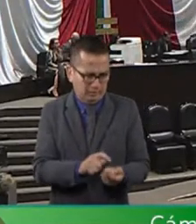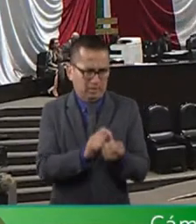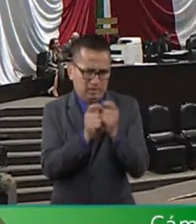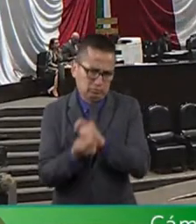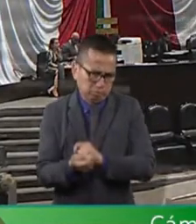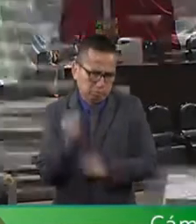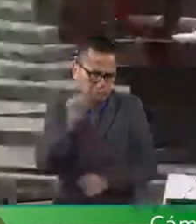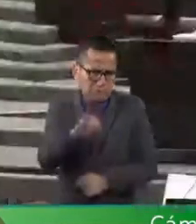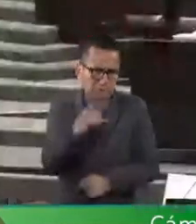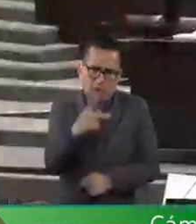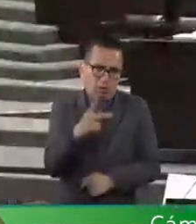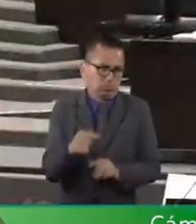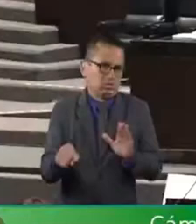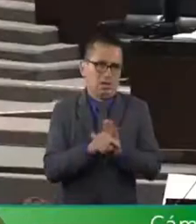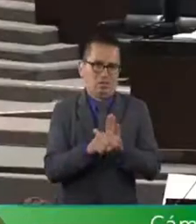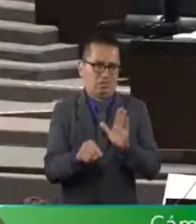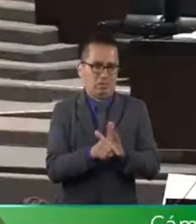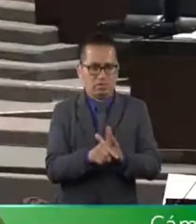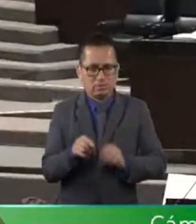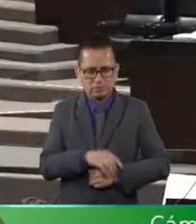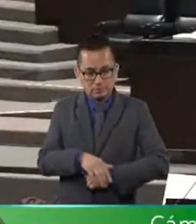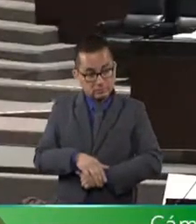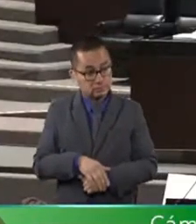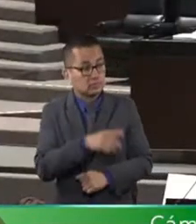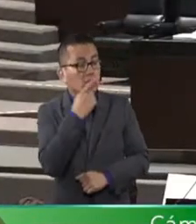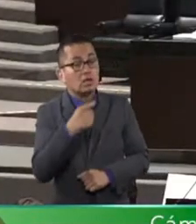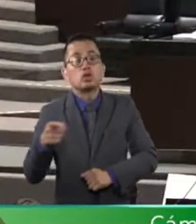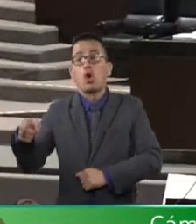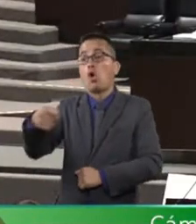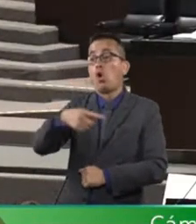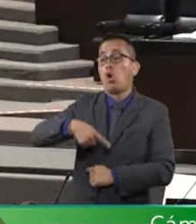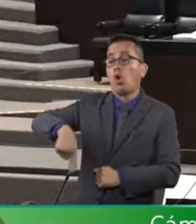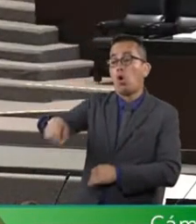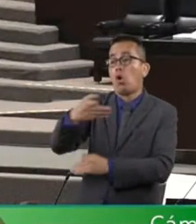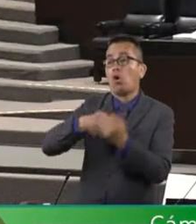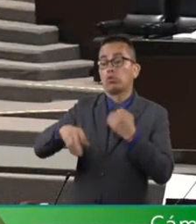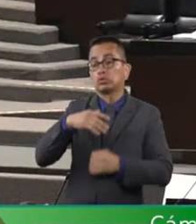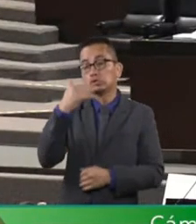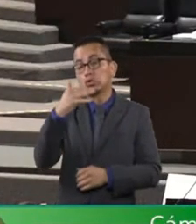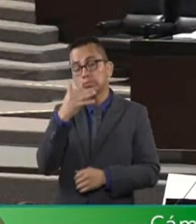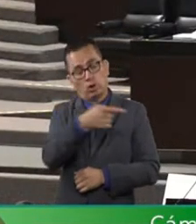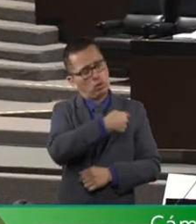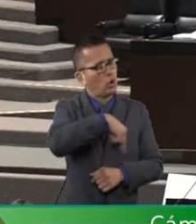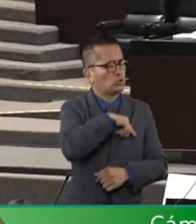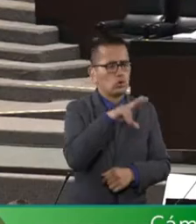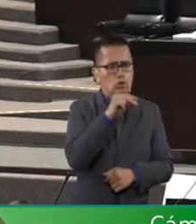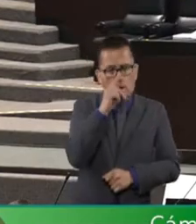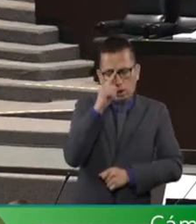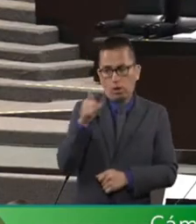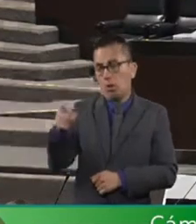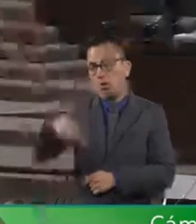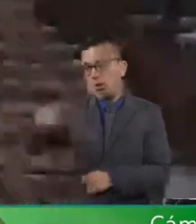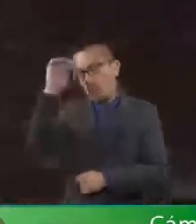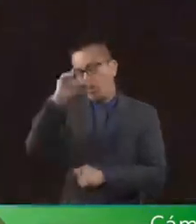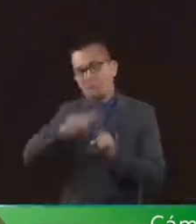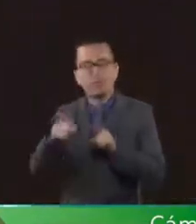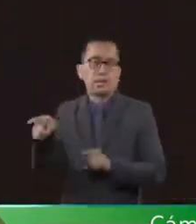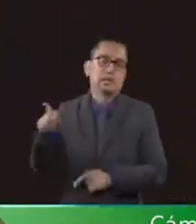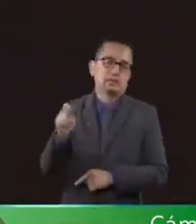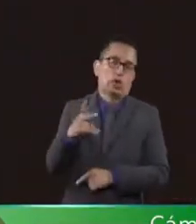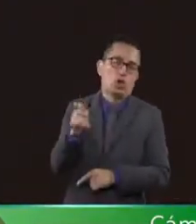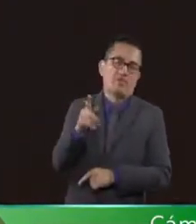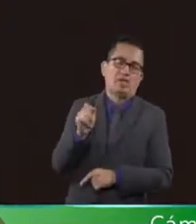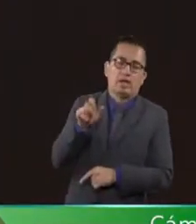mal. Eso de que todos son corruptos menos ustedes, eso de que si piensas distinto eres neoliberal, es un engaño y en